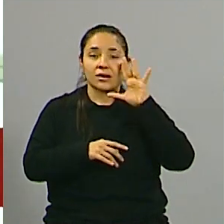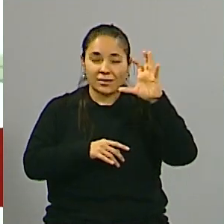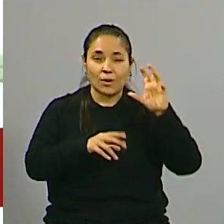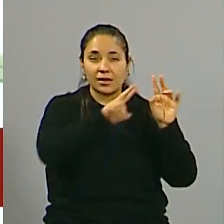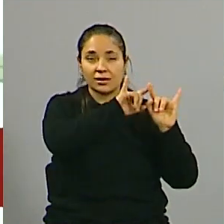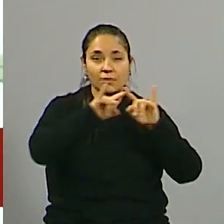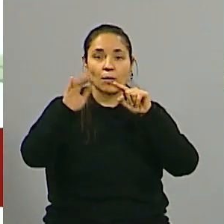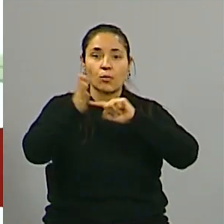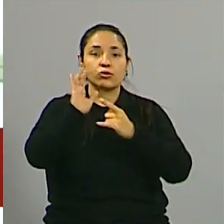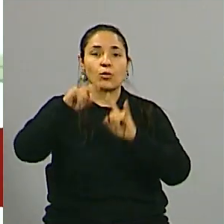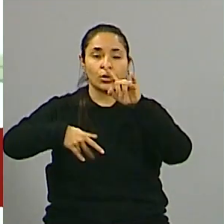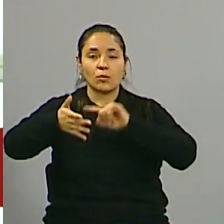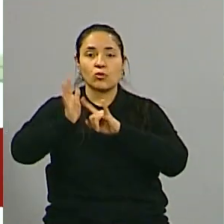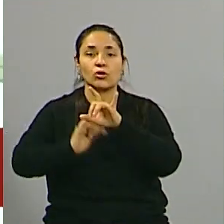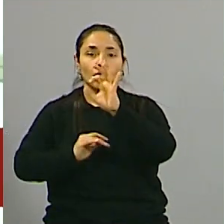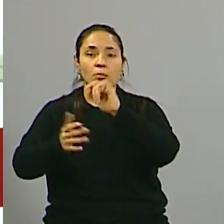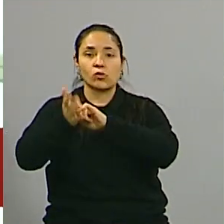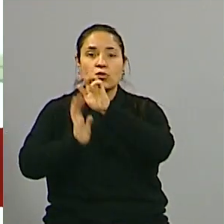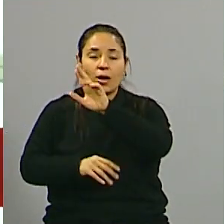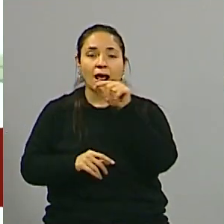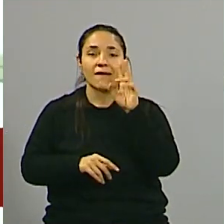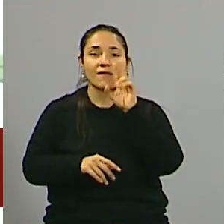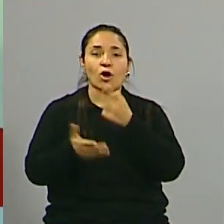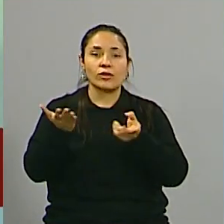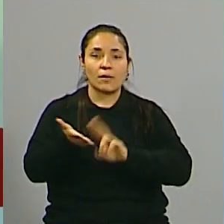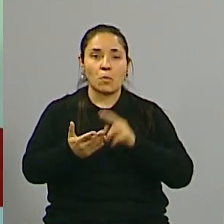www.unidiversidad.com.ar también pueden volver a ver el programa. Ya regresamos.